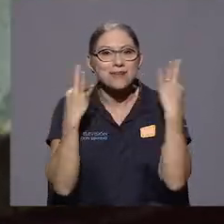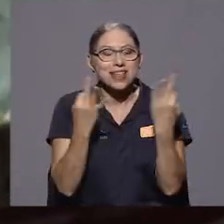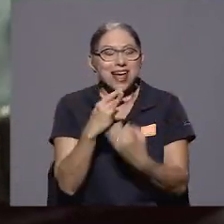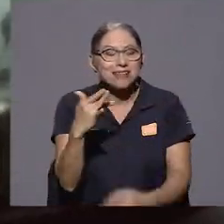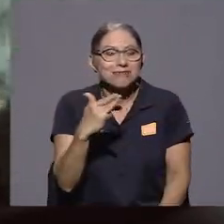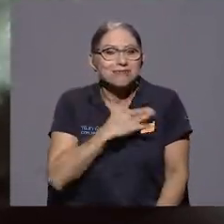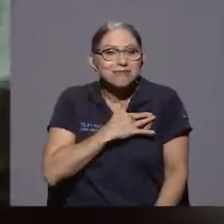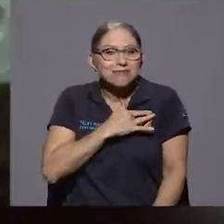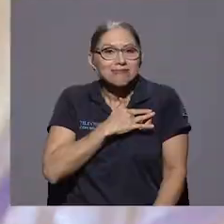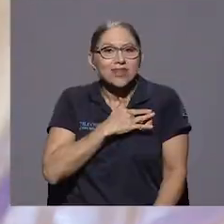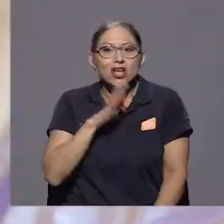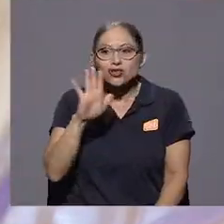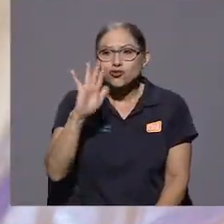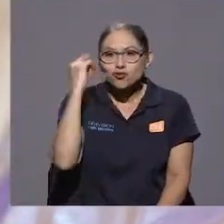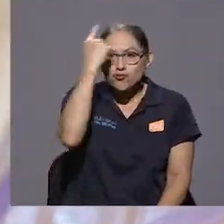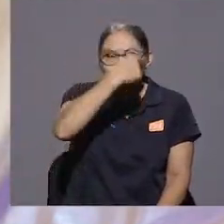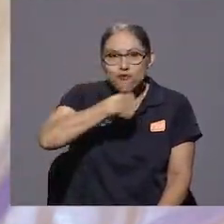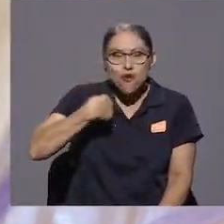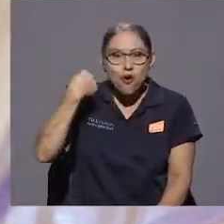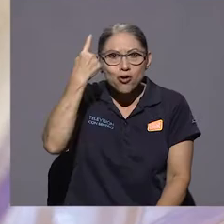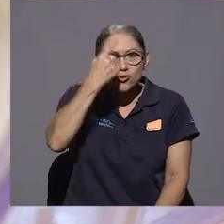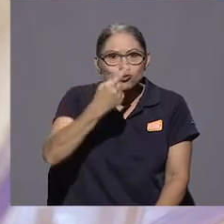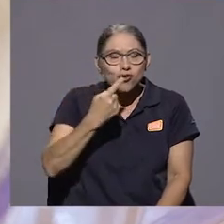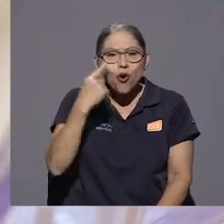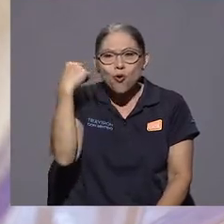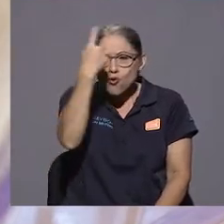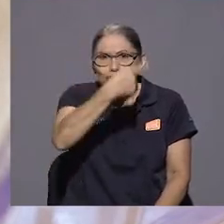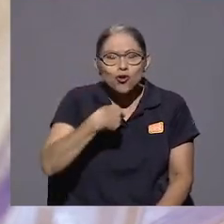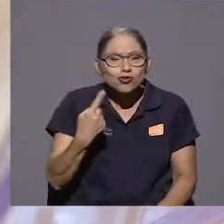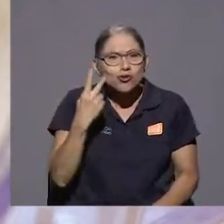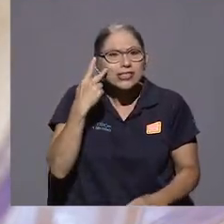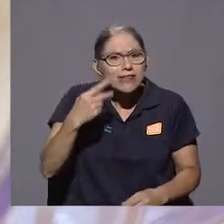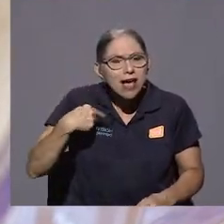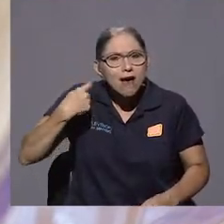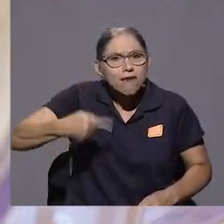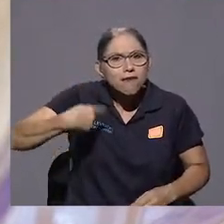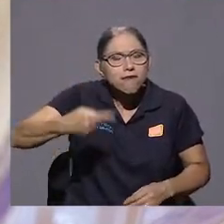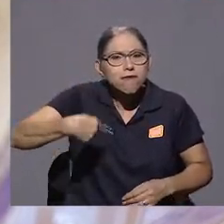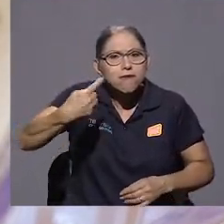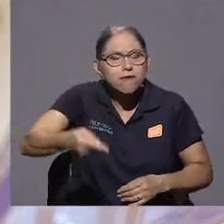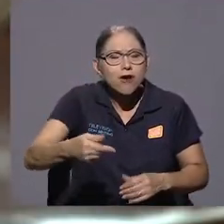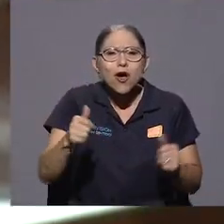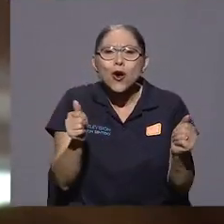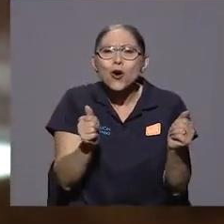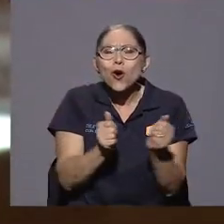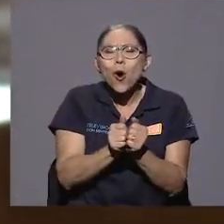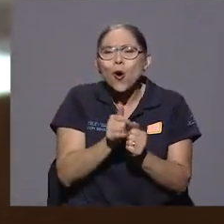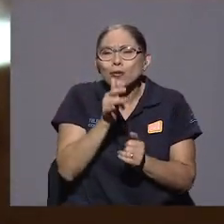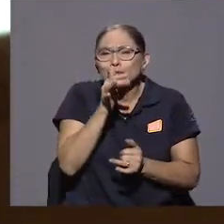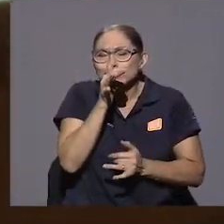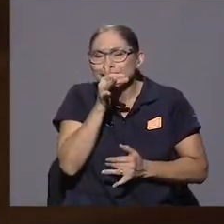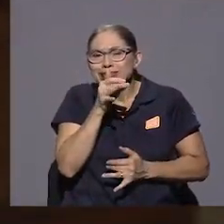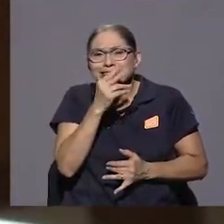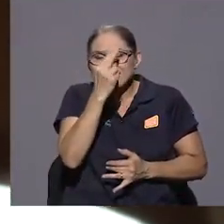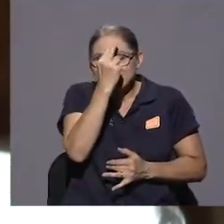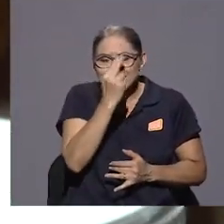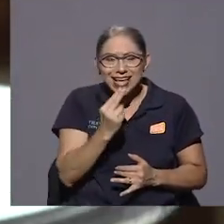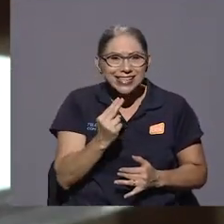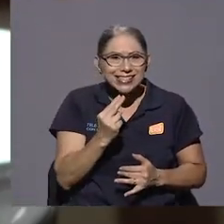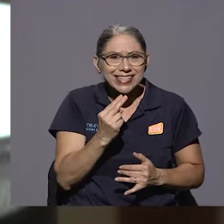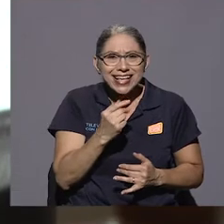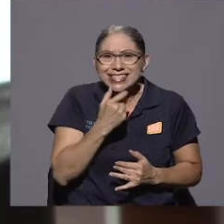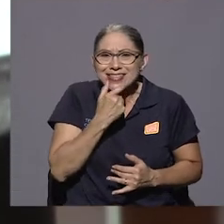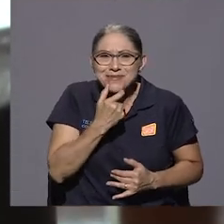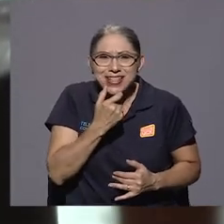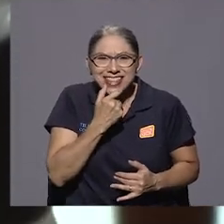Su rostro se convirtió en una imagen recurrente y querida que con picardía, sencillez, simpatía,